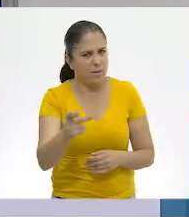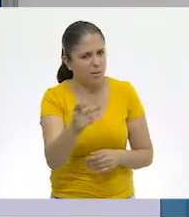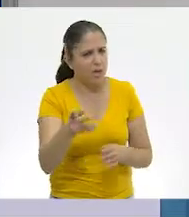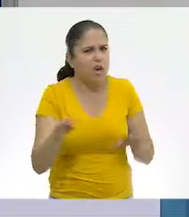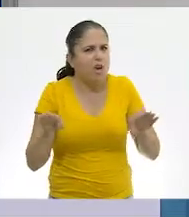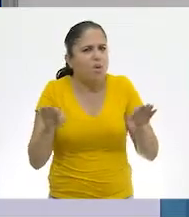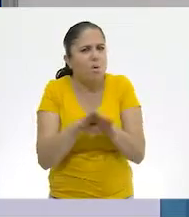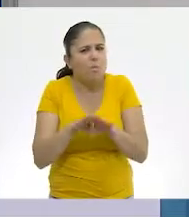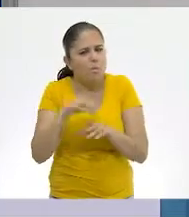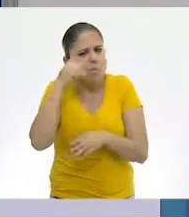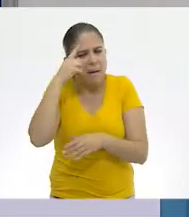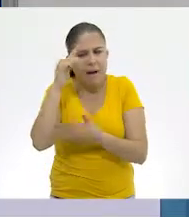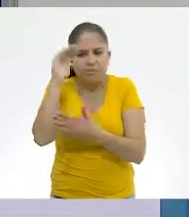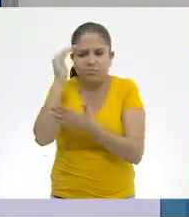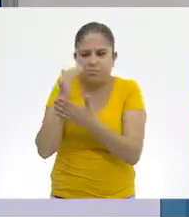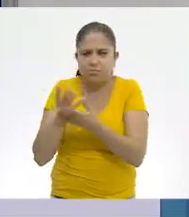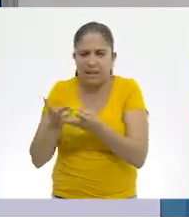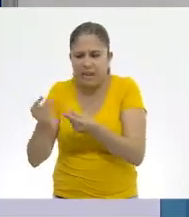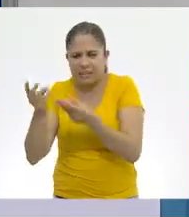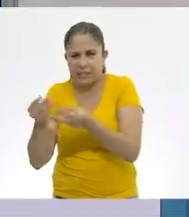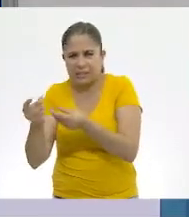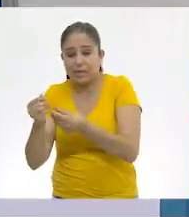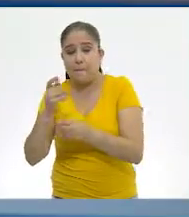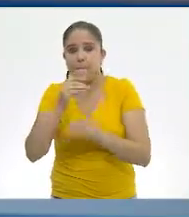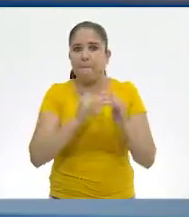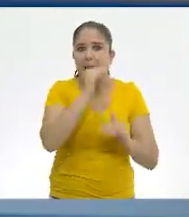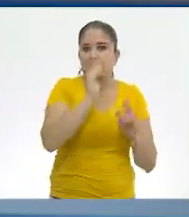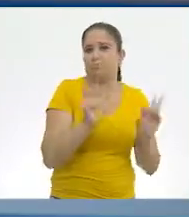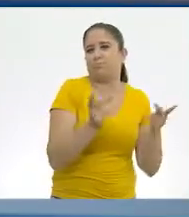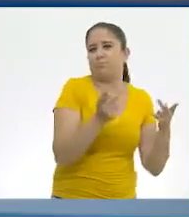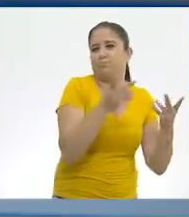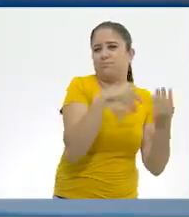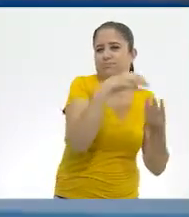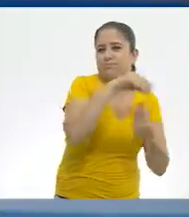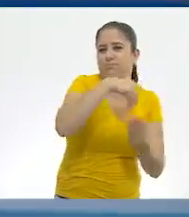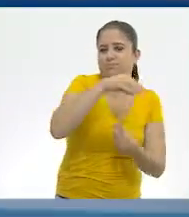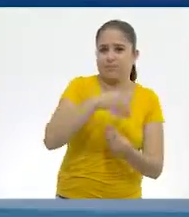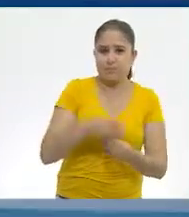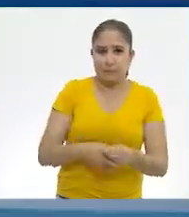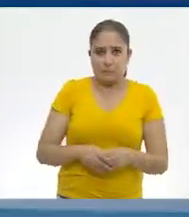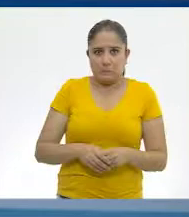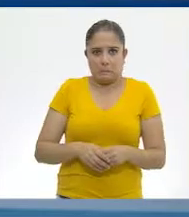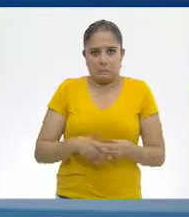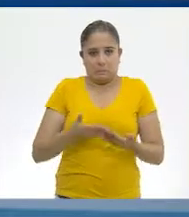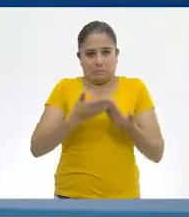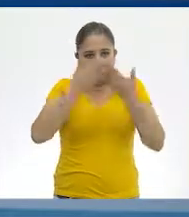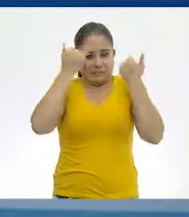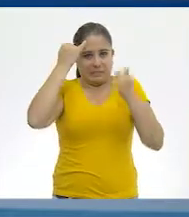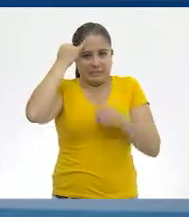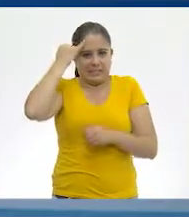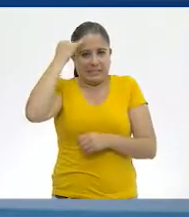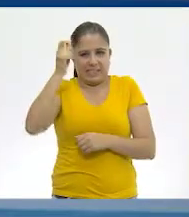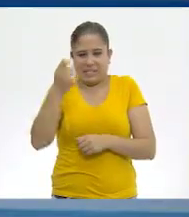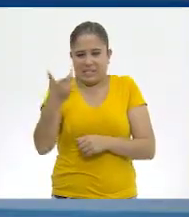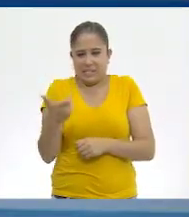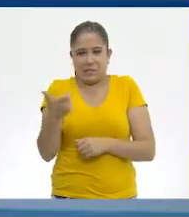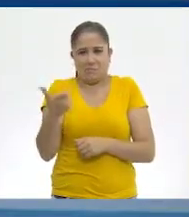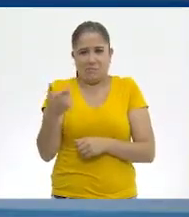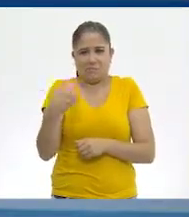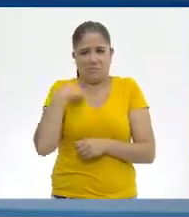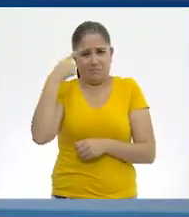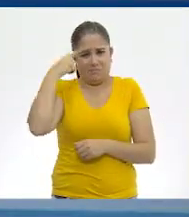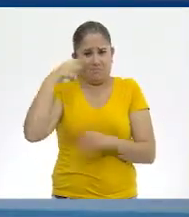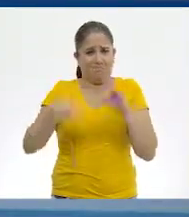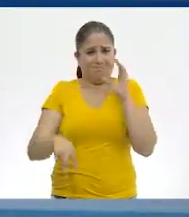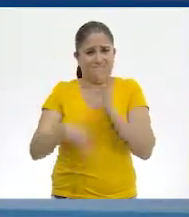le hicieron para disminuir el gasto y aumentar la producción? Uy, ni idea, maestra. Estas cosas de la economía no se me dan